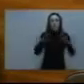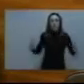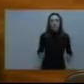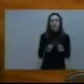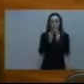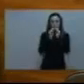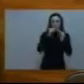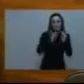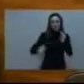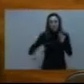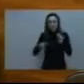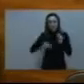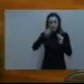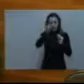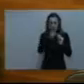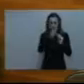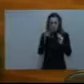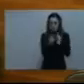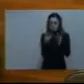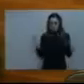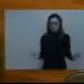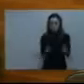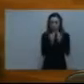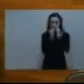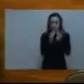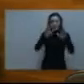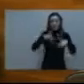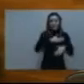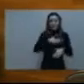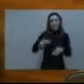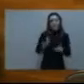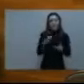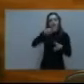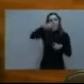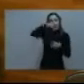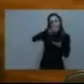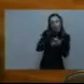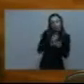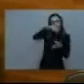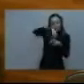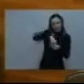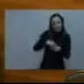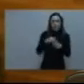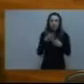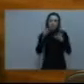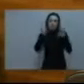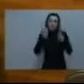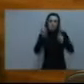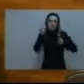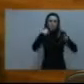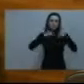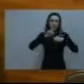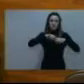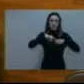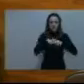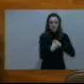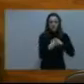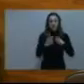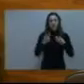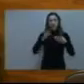promover situaciones inclusivas y coeducativas en el aula, a través de talleres con alumnado de diferentes generaciones y con